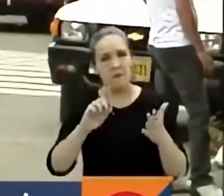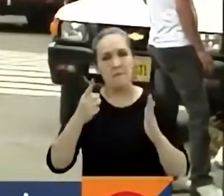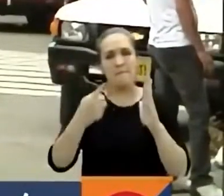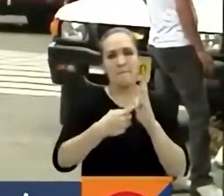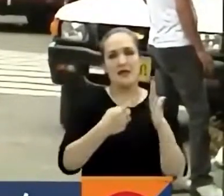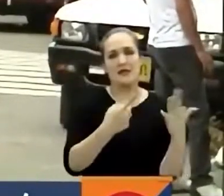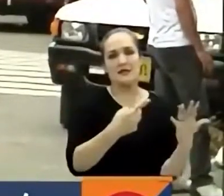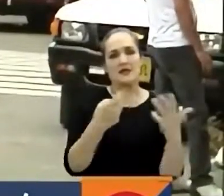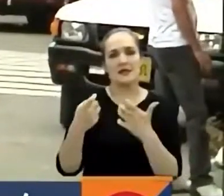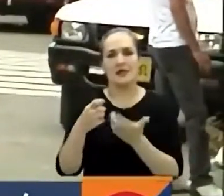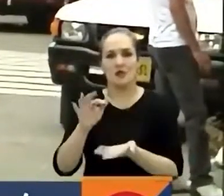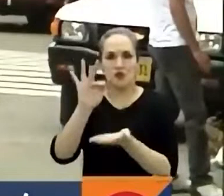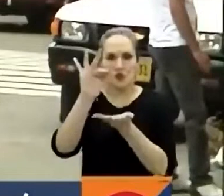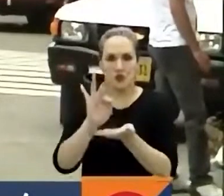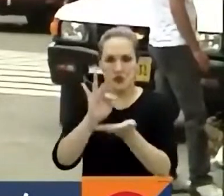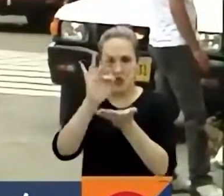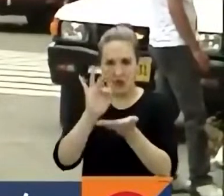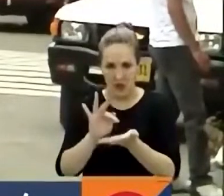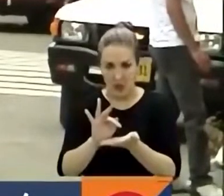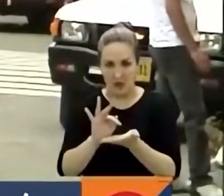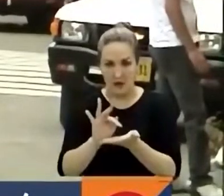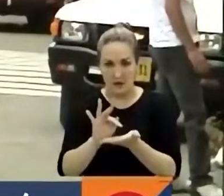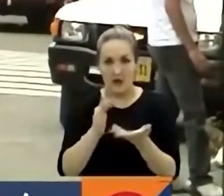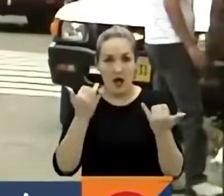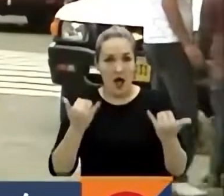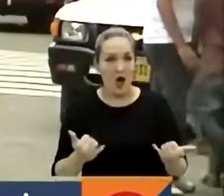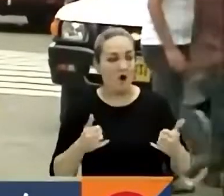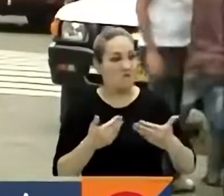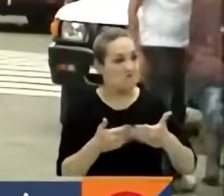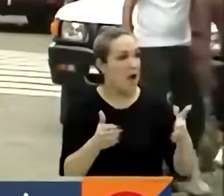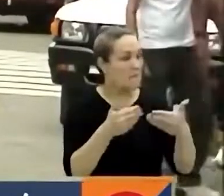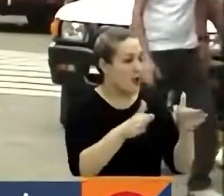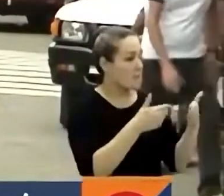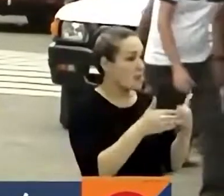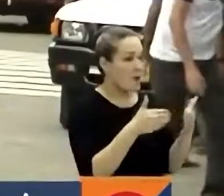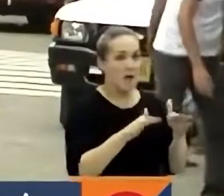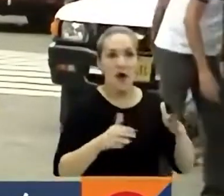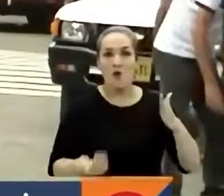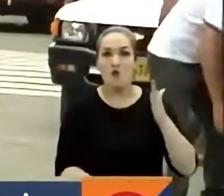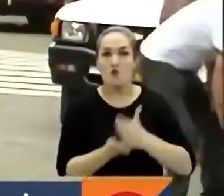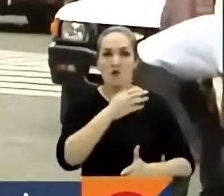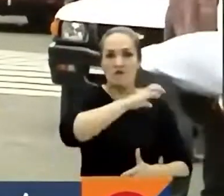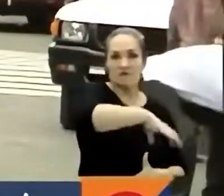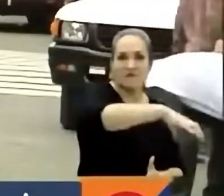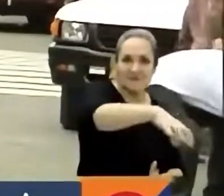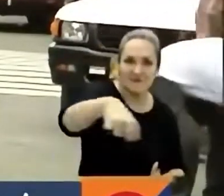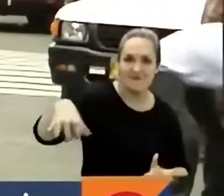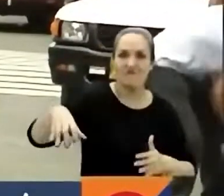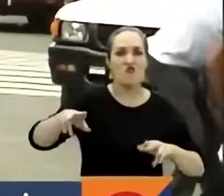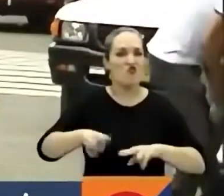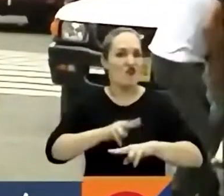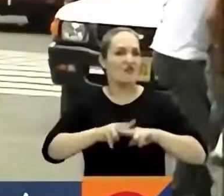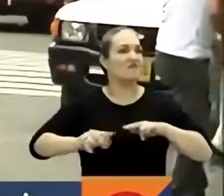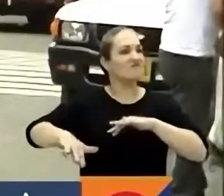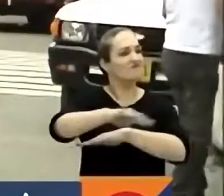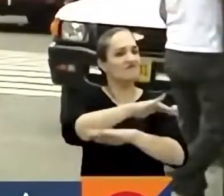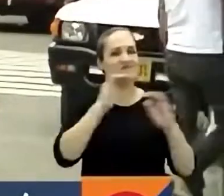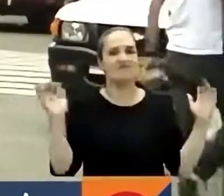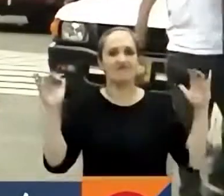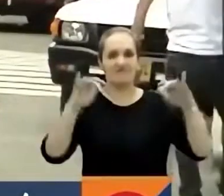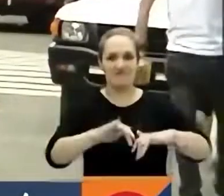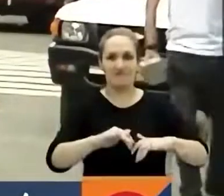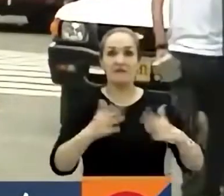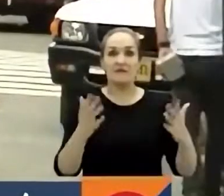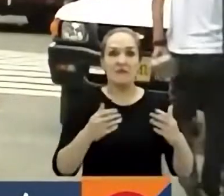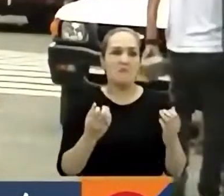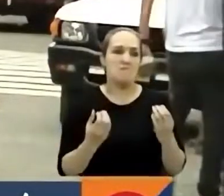1.600 toneladas de basura. Con todo este tema de la reactivación económica y la normalización de la vida de los ciudadanos, esto ha llevado